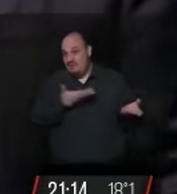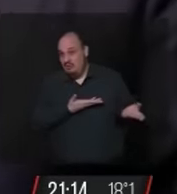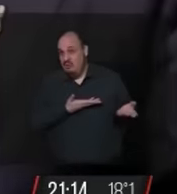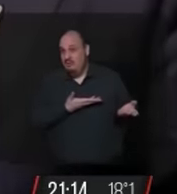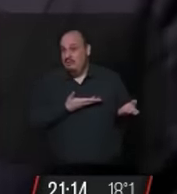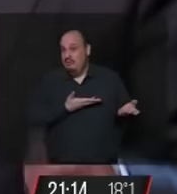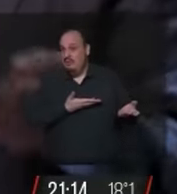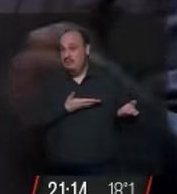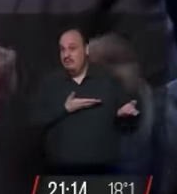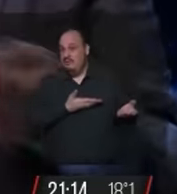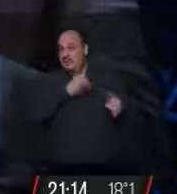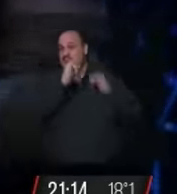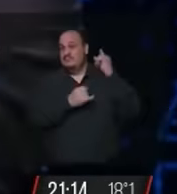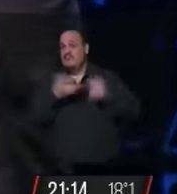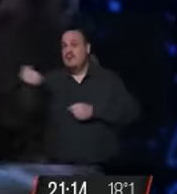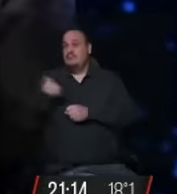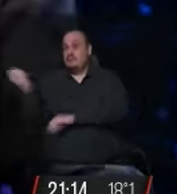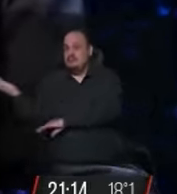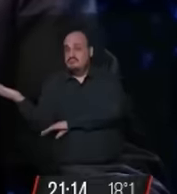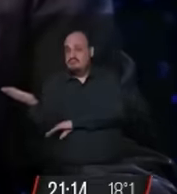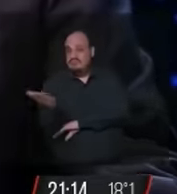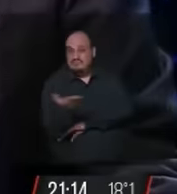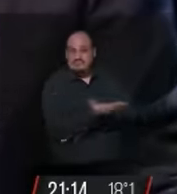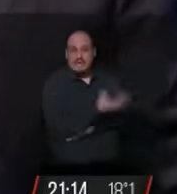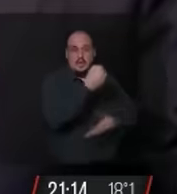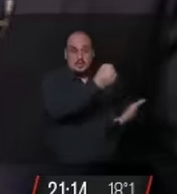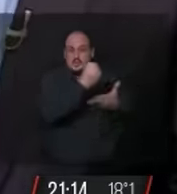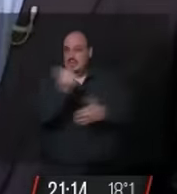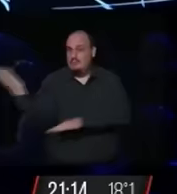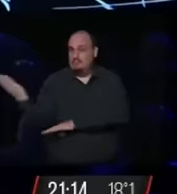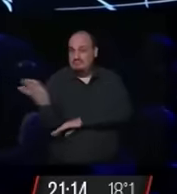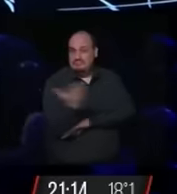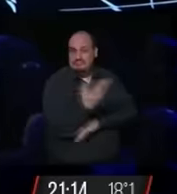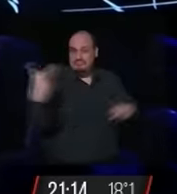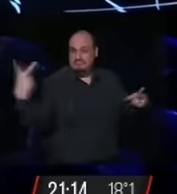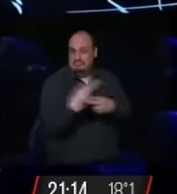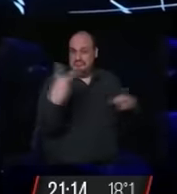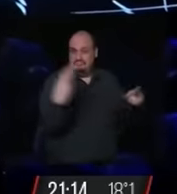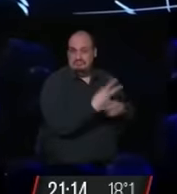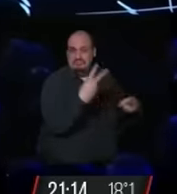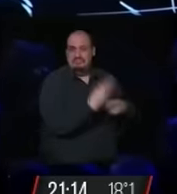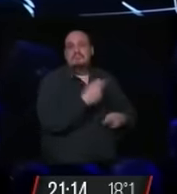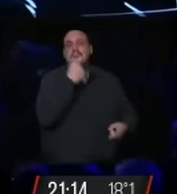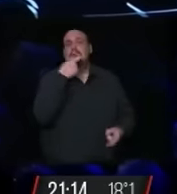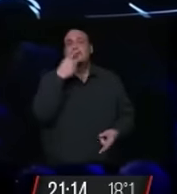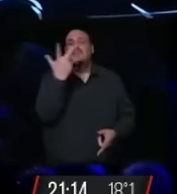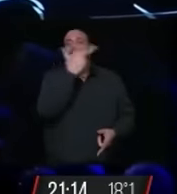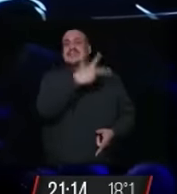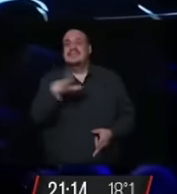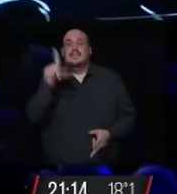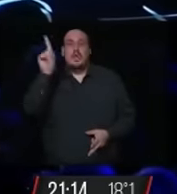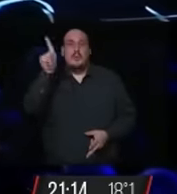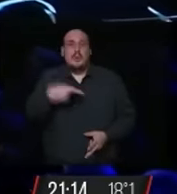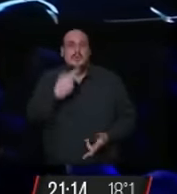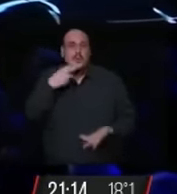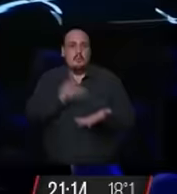de motosierra eliminando subsidios que representan, entre otras cosas, la suba del 300%